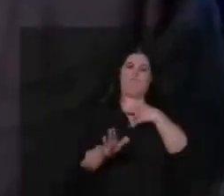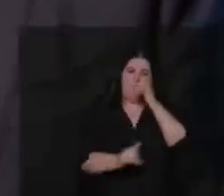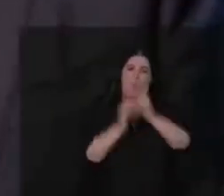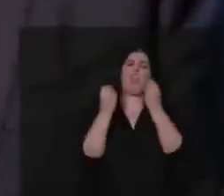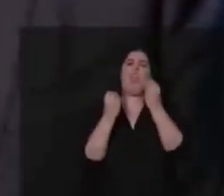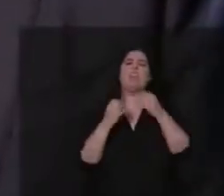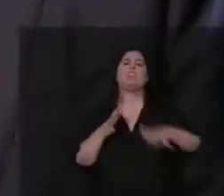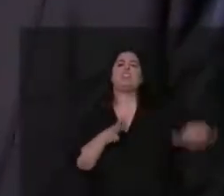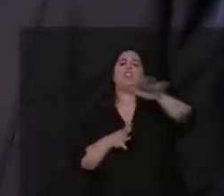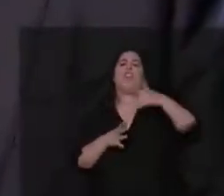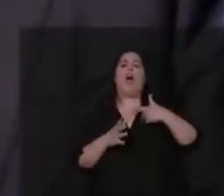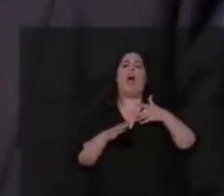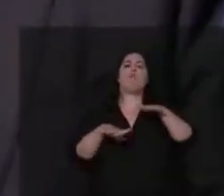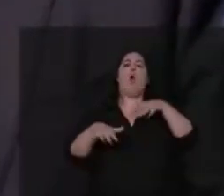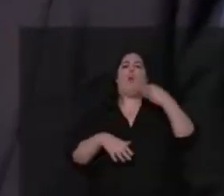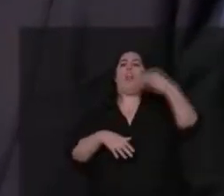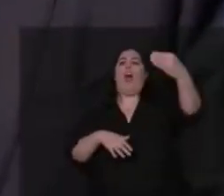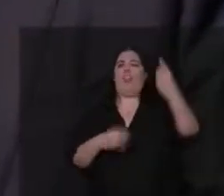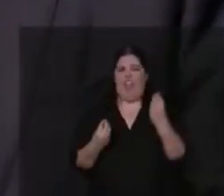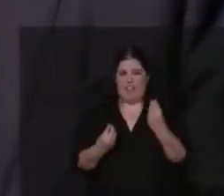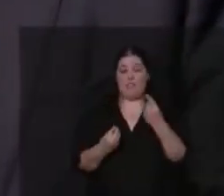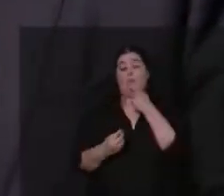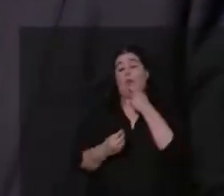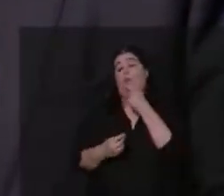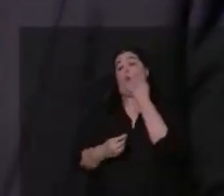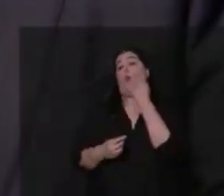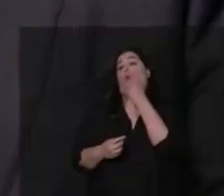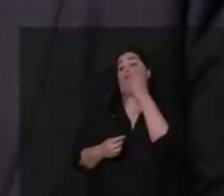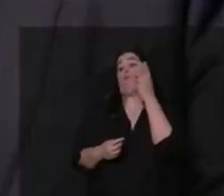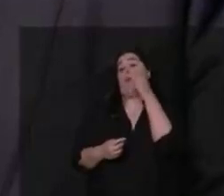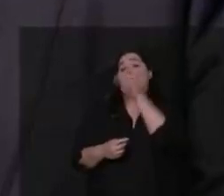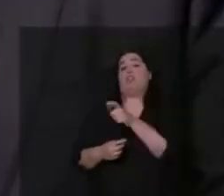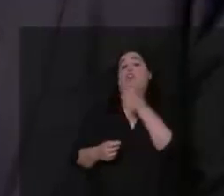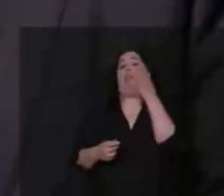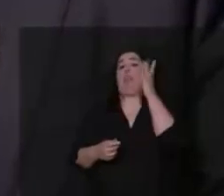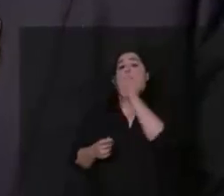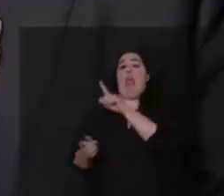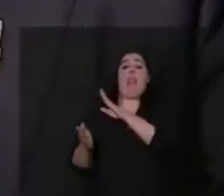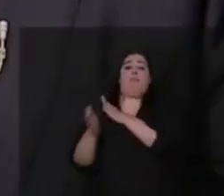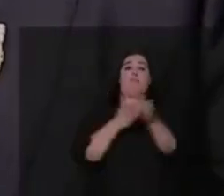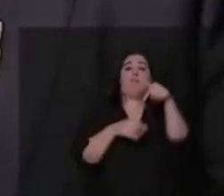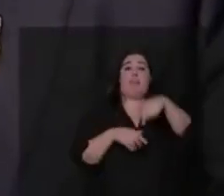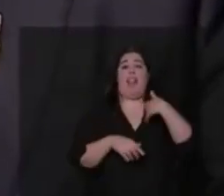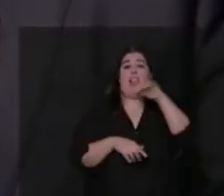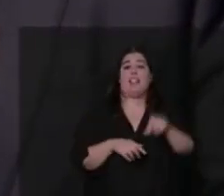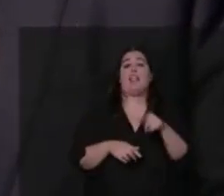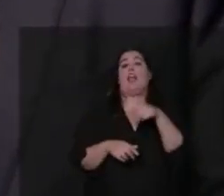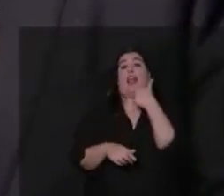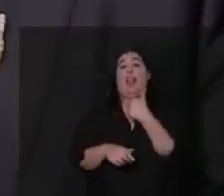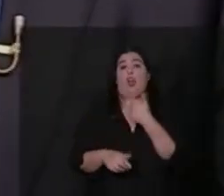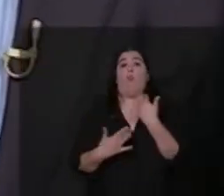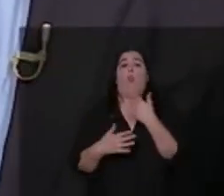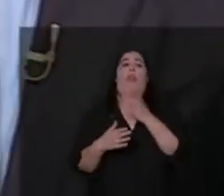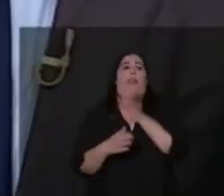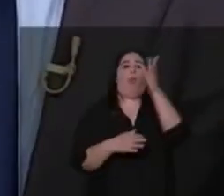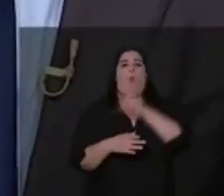movilidad social ascendente para mí. Es que el hijo de un inmigrante italiano haya podido ir a la universidad, como es mi caso, o